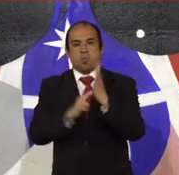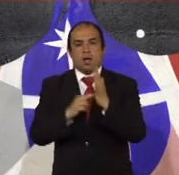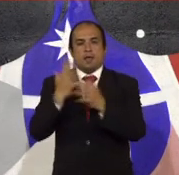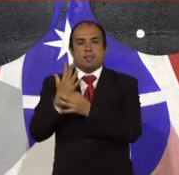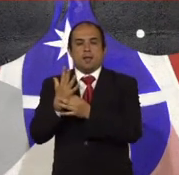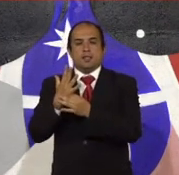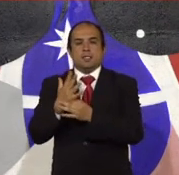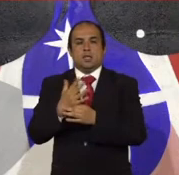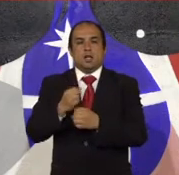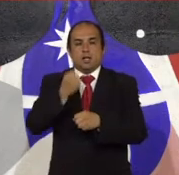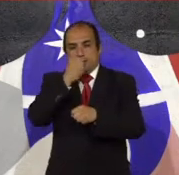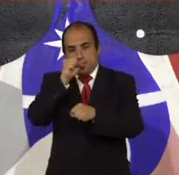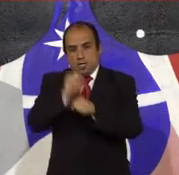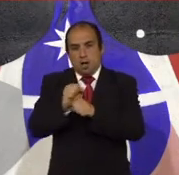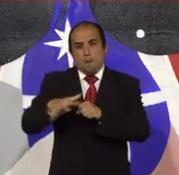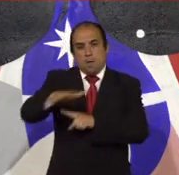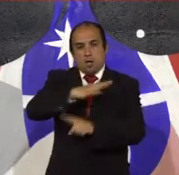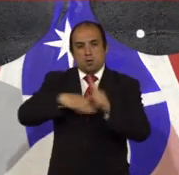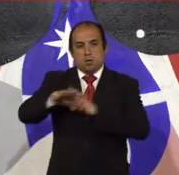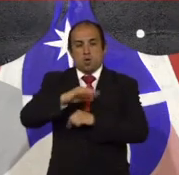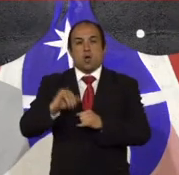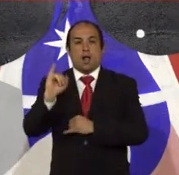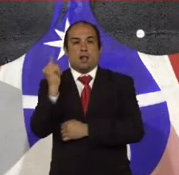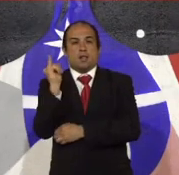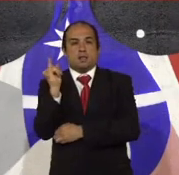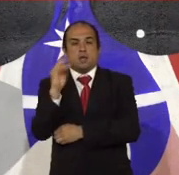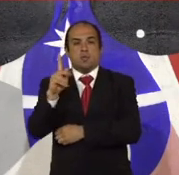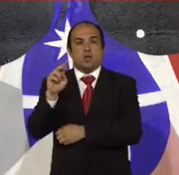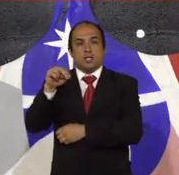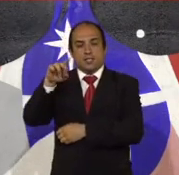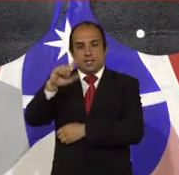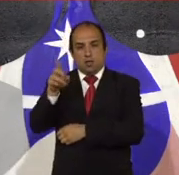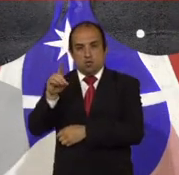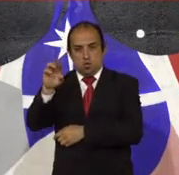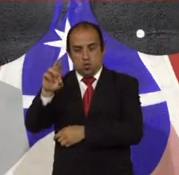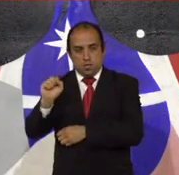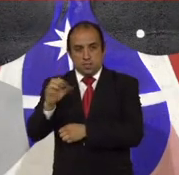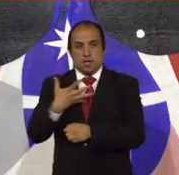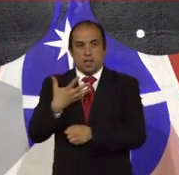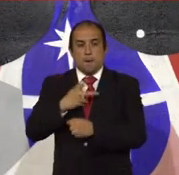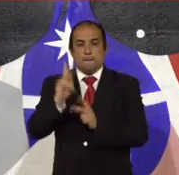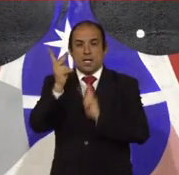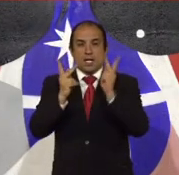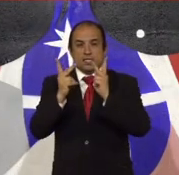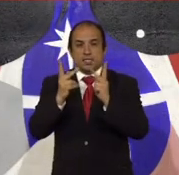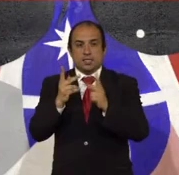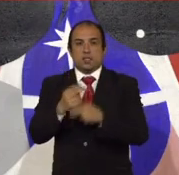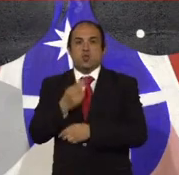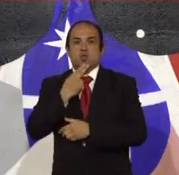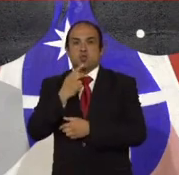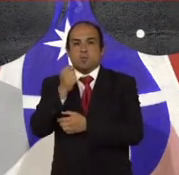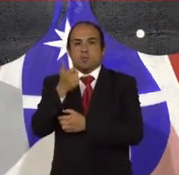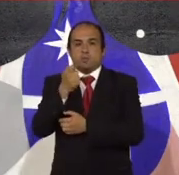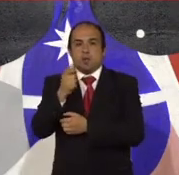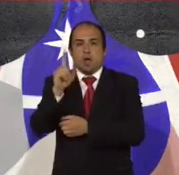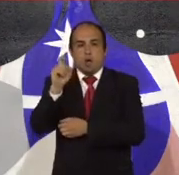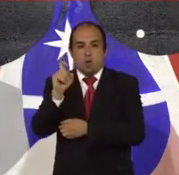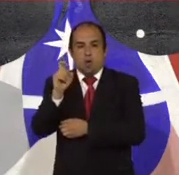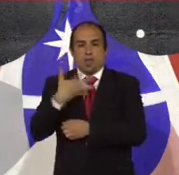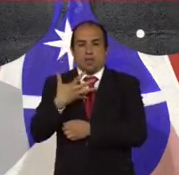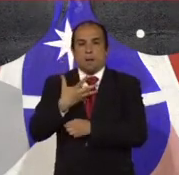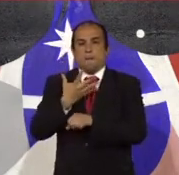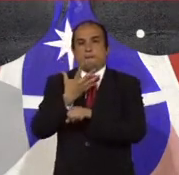tiene que ver con jardines polinizadores, que tiene que ver con plantas que consumen poca agua y que tienen